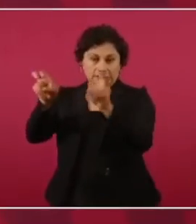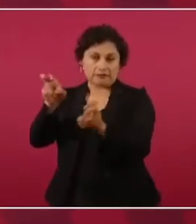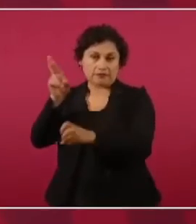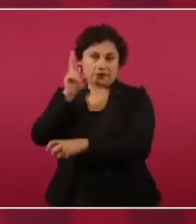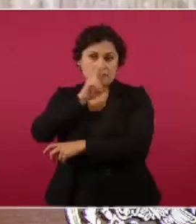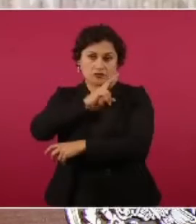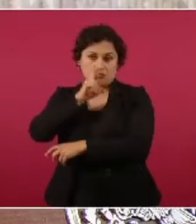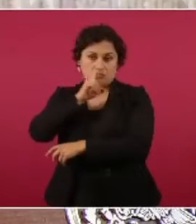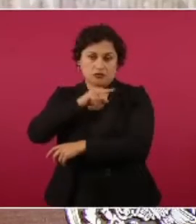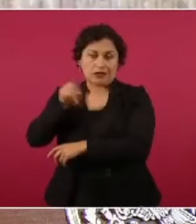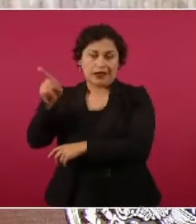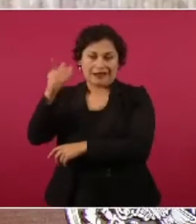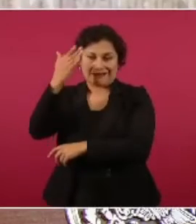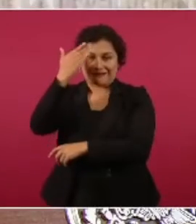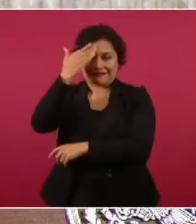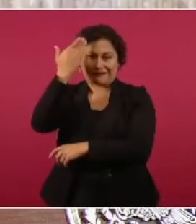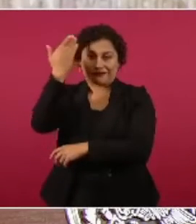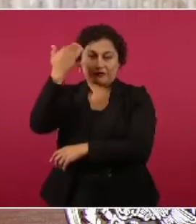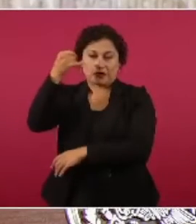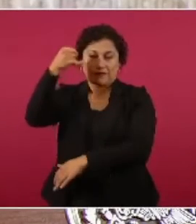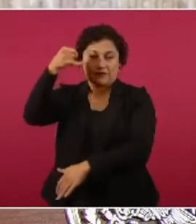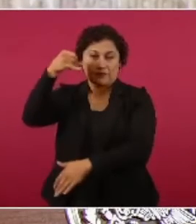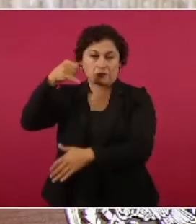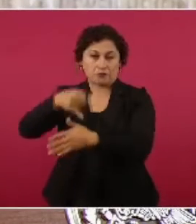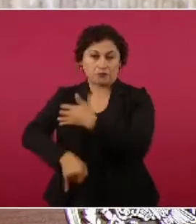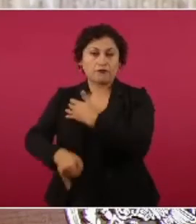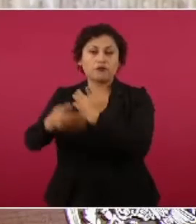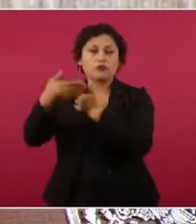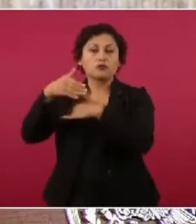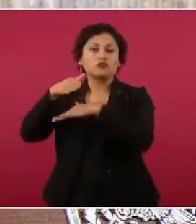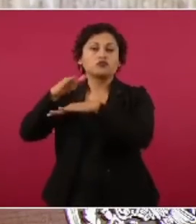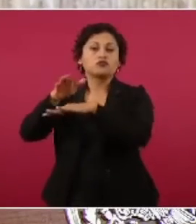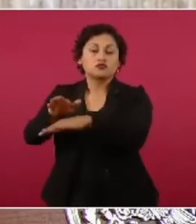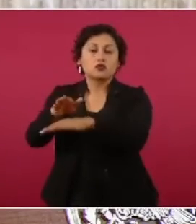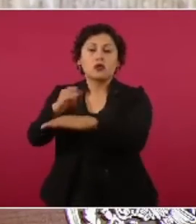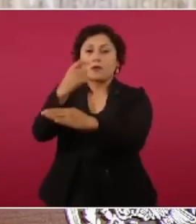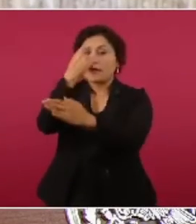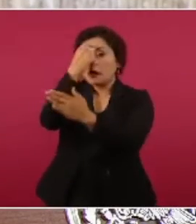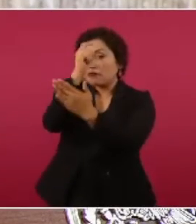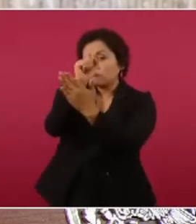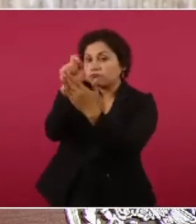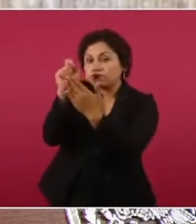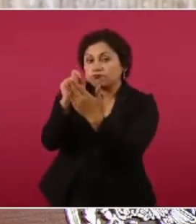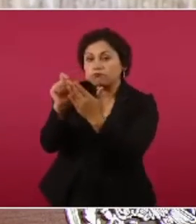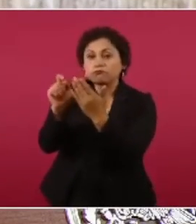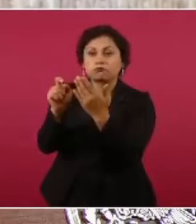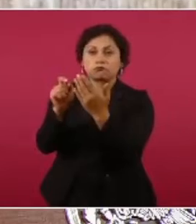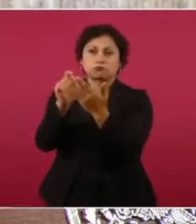en el conocimiento sobre literatos, cuentistas